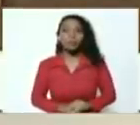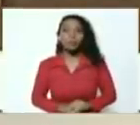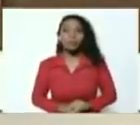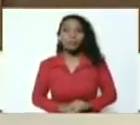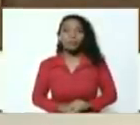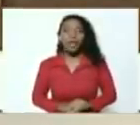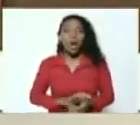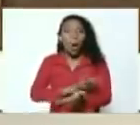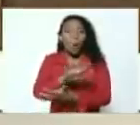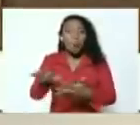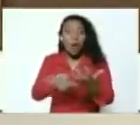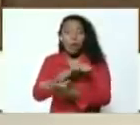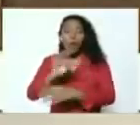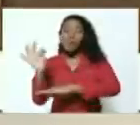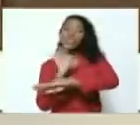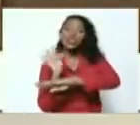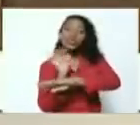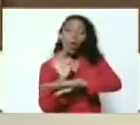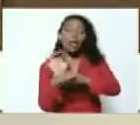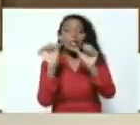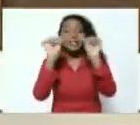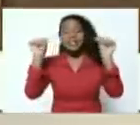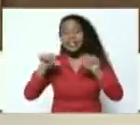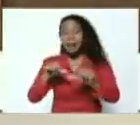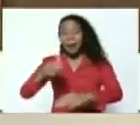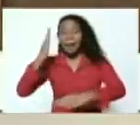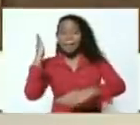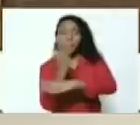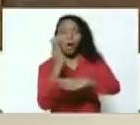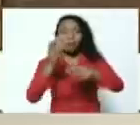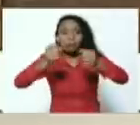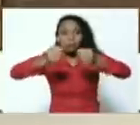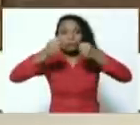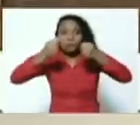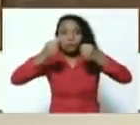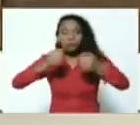los problemas en el funcionamiento del sistema penitenciario,